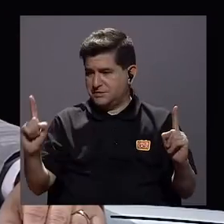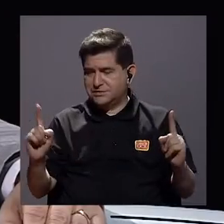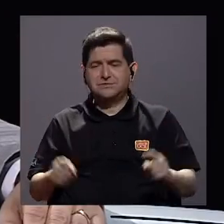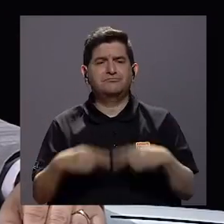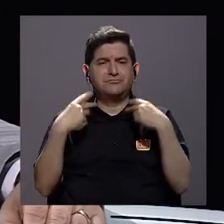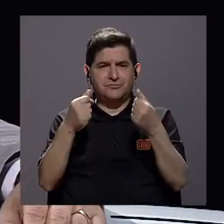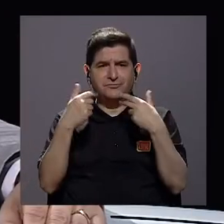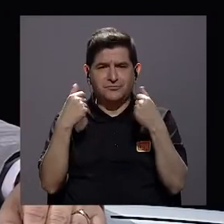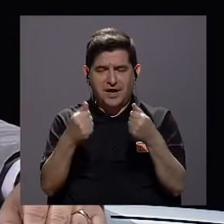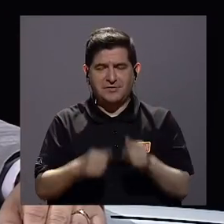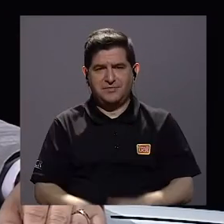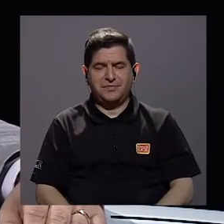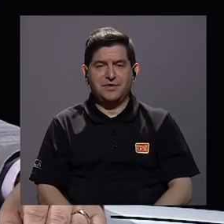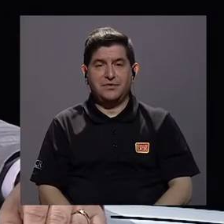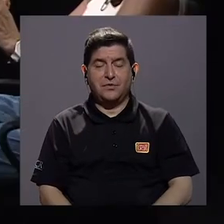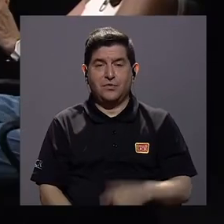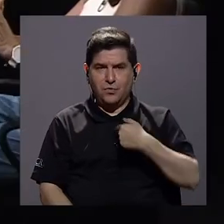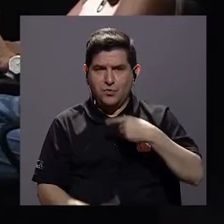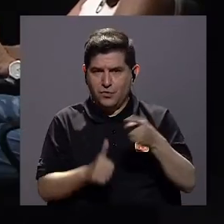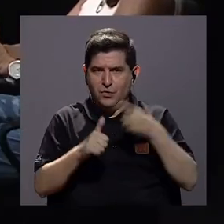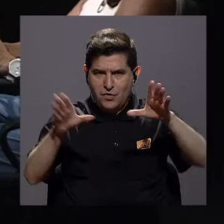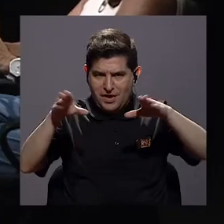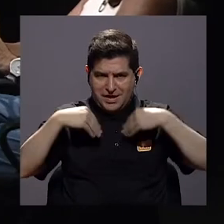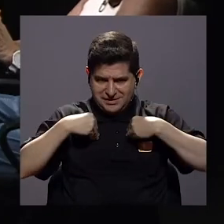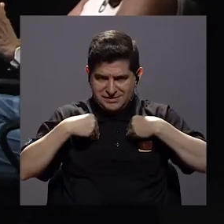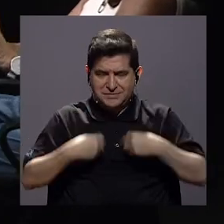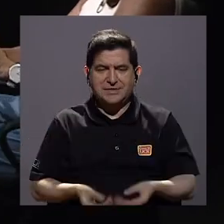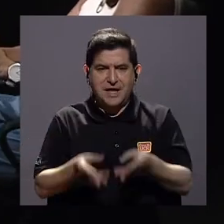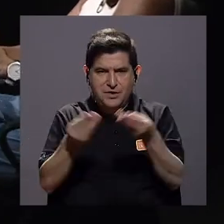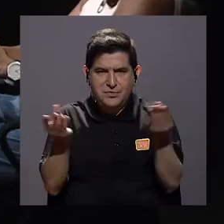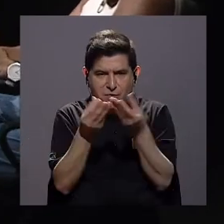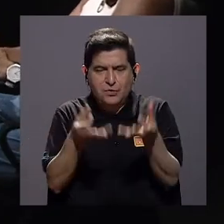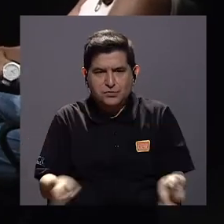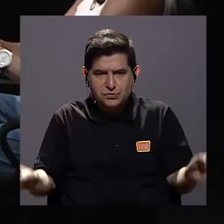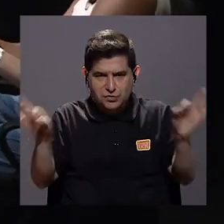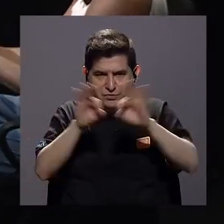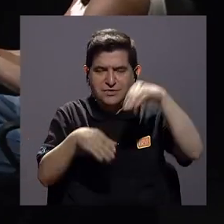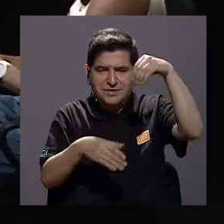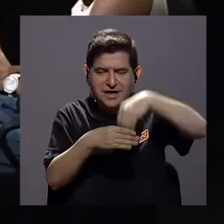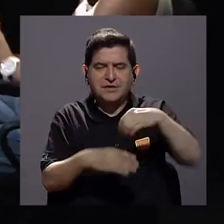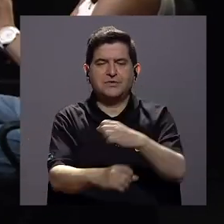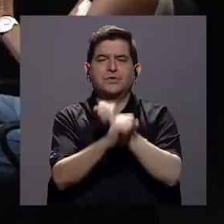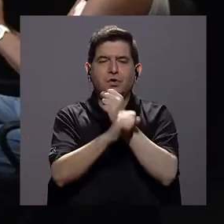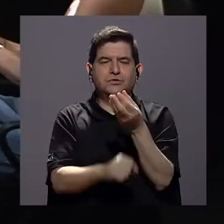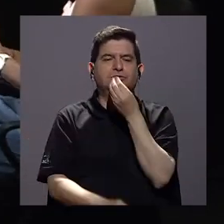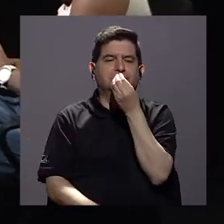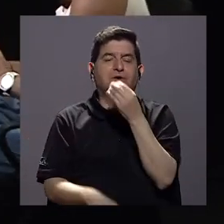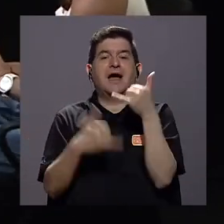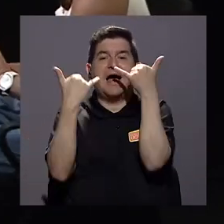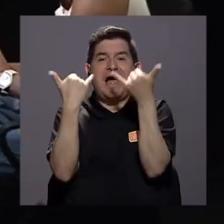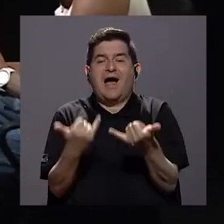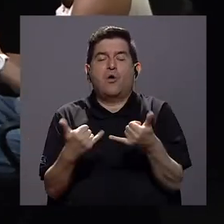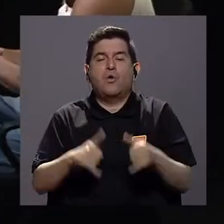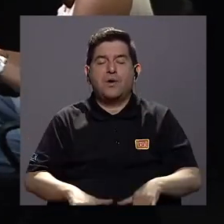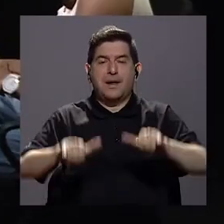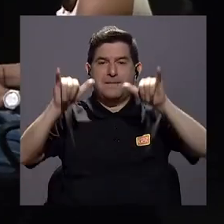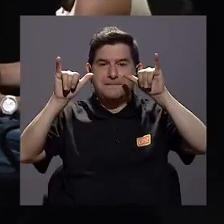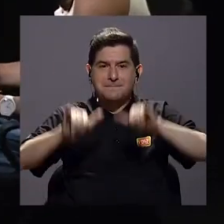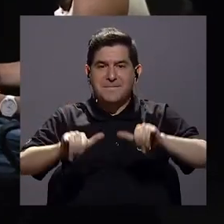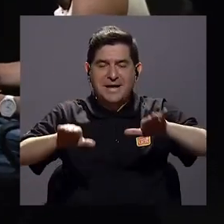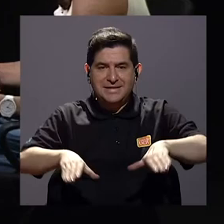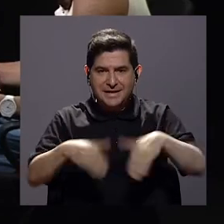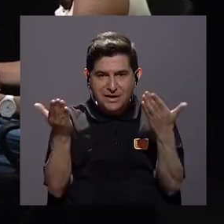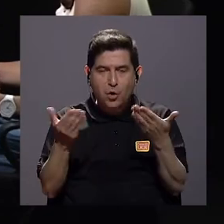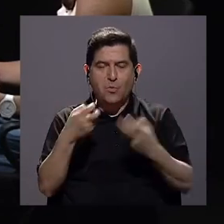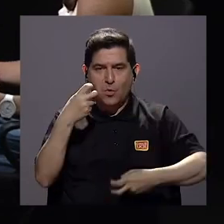pienso que ese es el primer paso, el reconocer que ese sector productivo es importante en la seguridad alimentaria. Ahora, ¿cómo lo mantenemos? Y ese es el problema